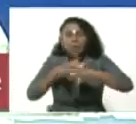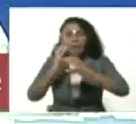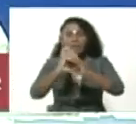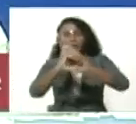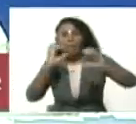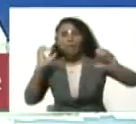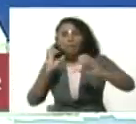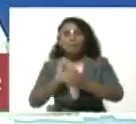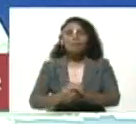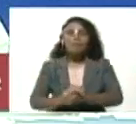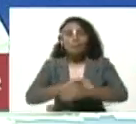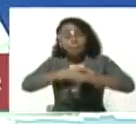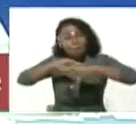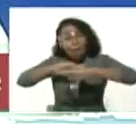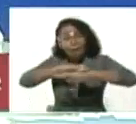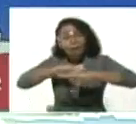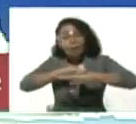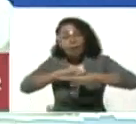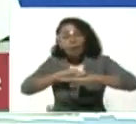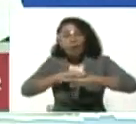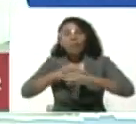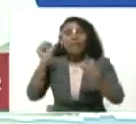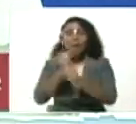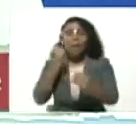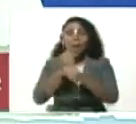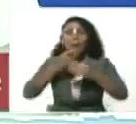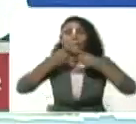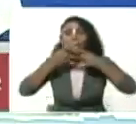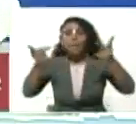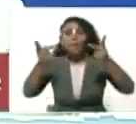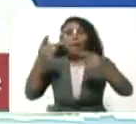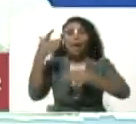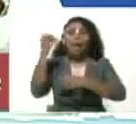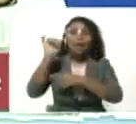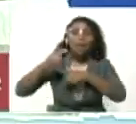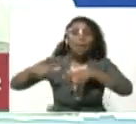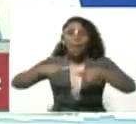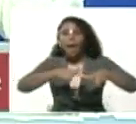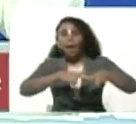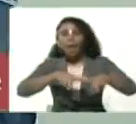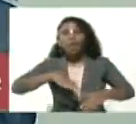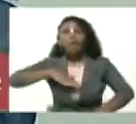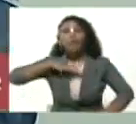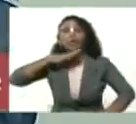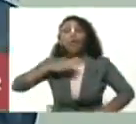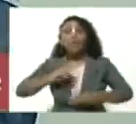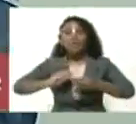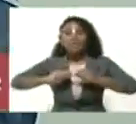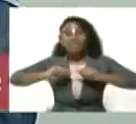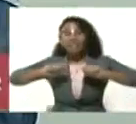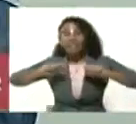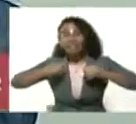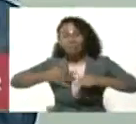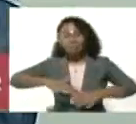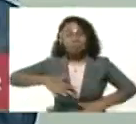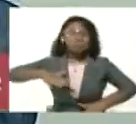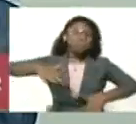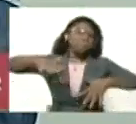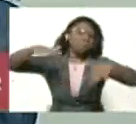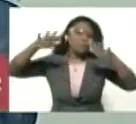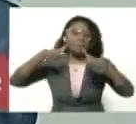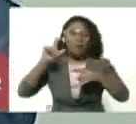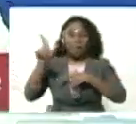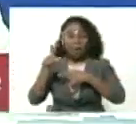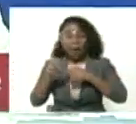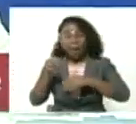Transporte, ministro de Obras Públicas que está en el sitio, lleno de barro hasta los tequeteques. Ahí está el